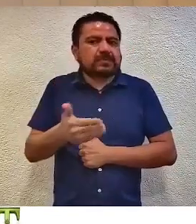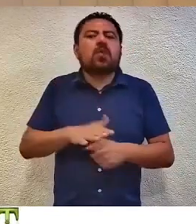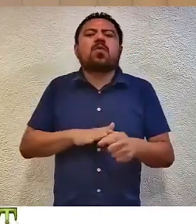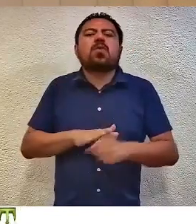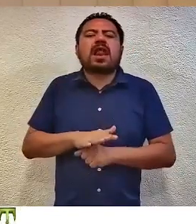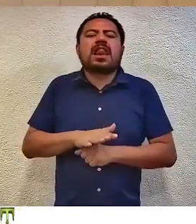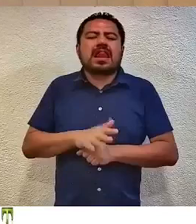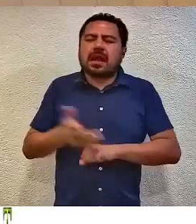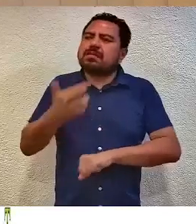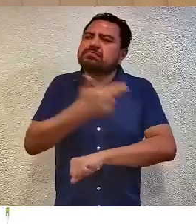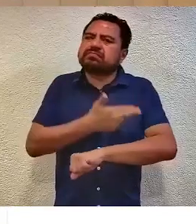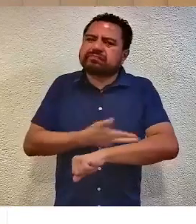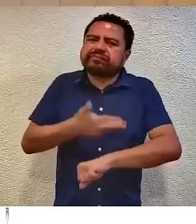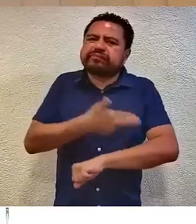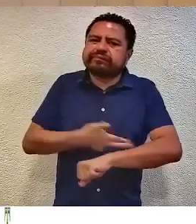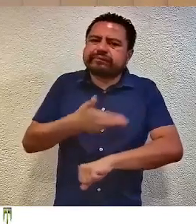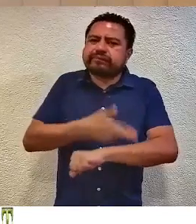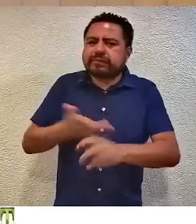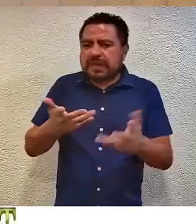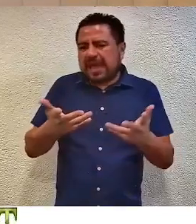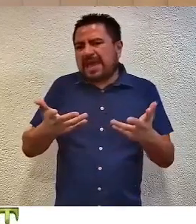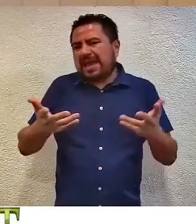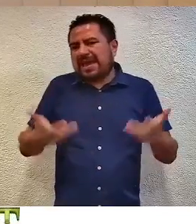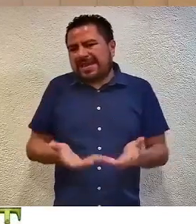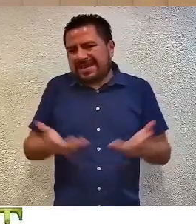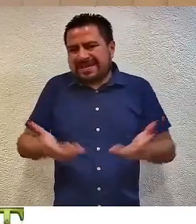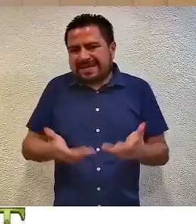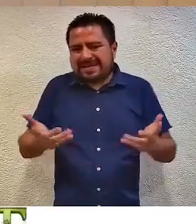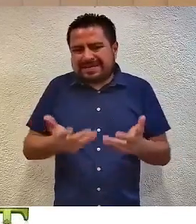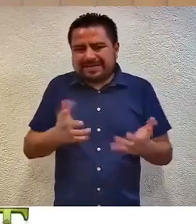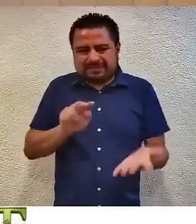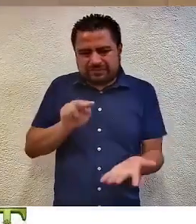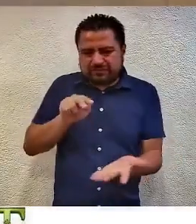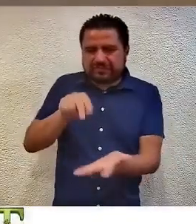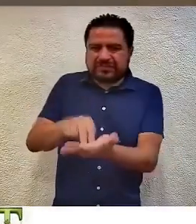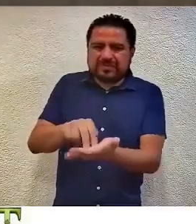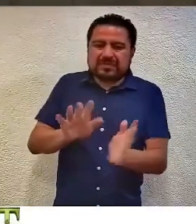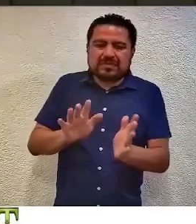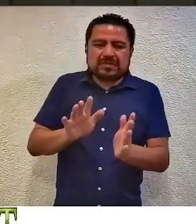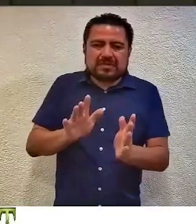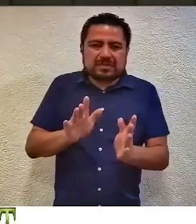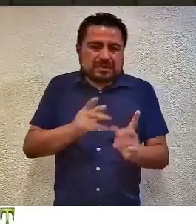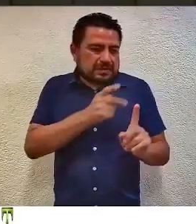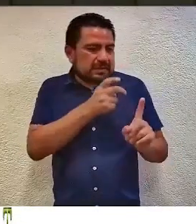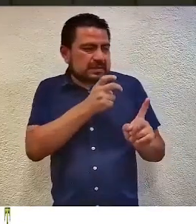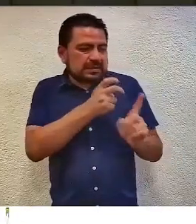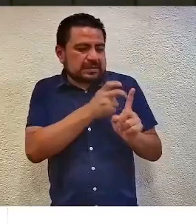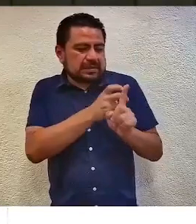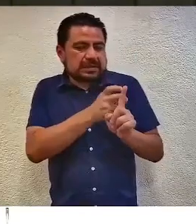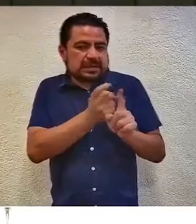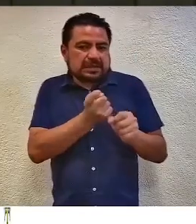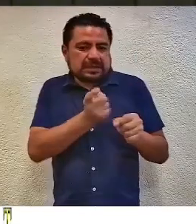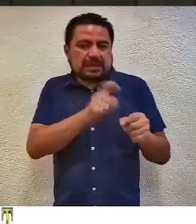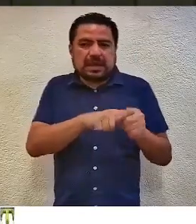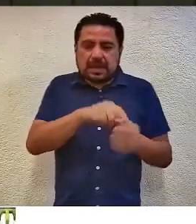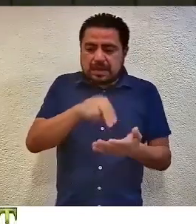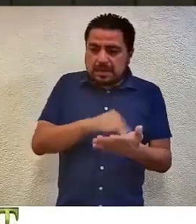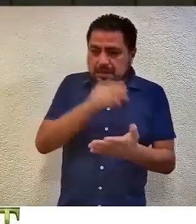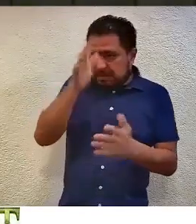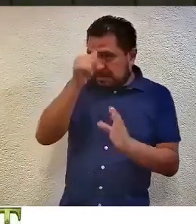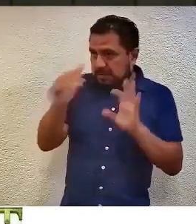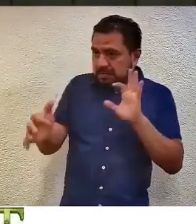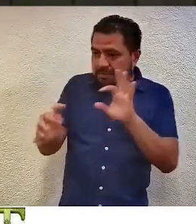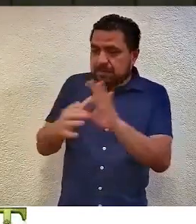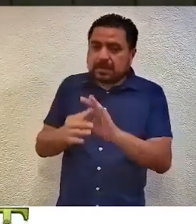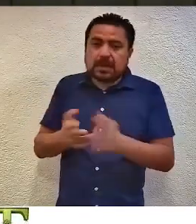las diligencias que se llevaron a cabo en razón de esta suscripción del convenio